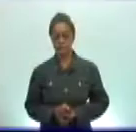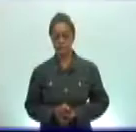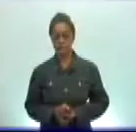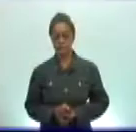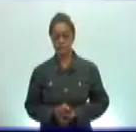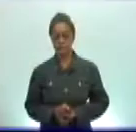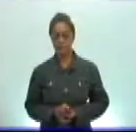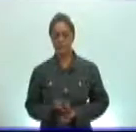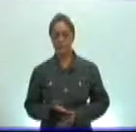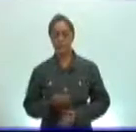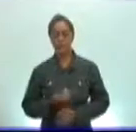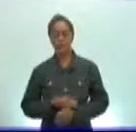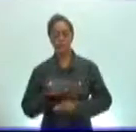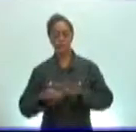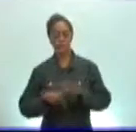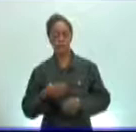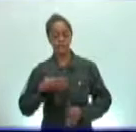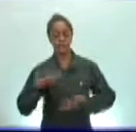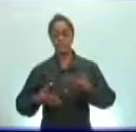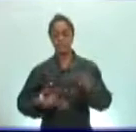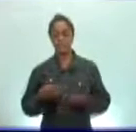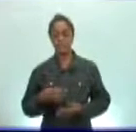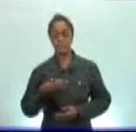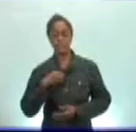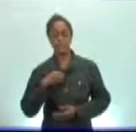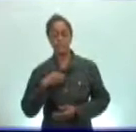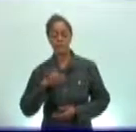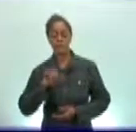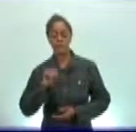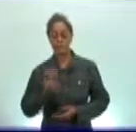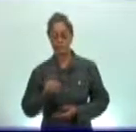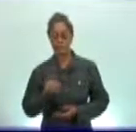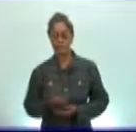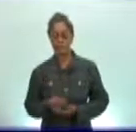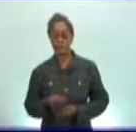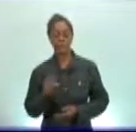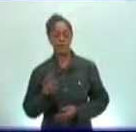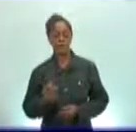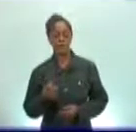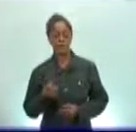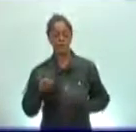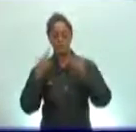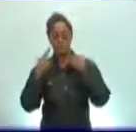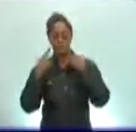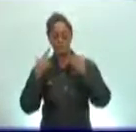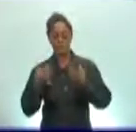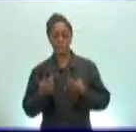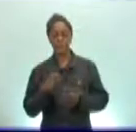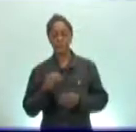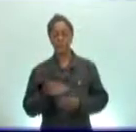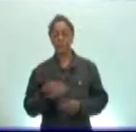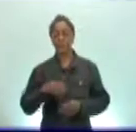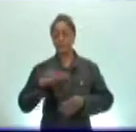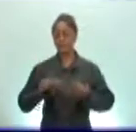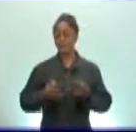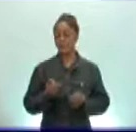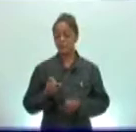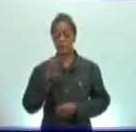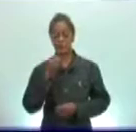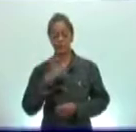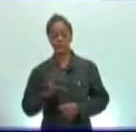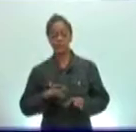Antes de realizar estas actividades, quiero referirme a algo muy importante de las habilidades que ustedes